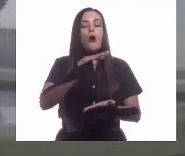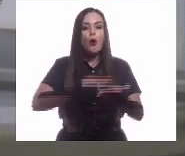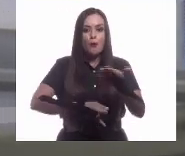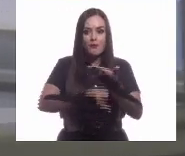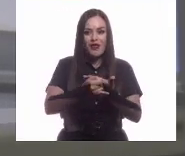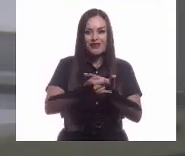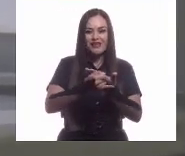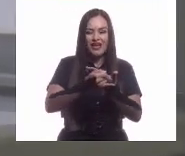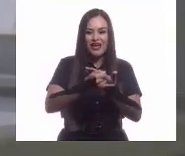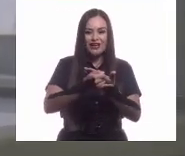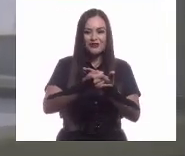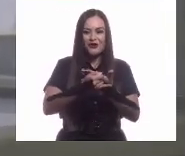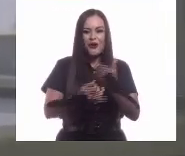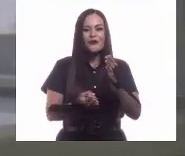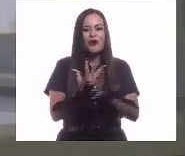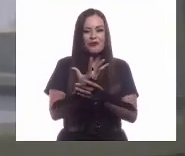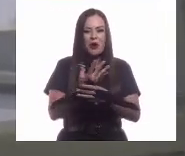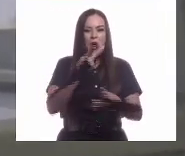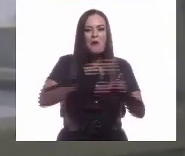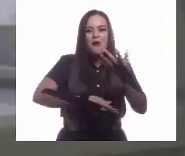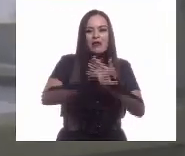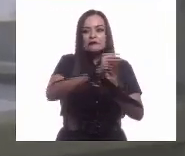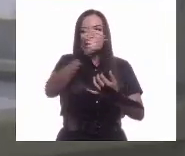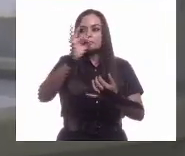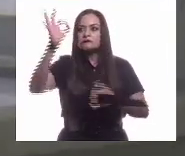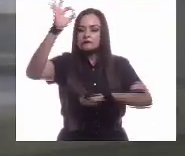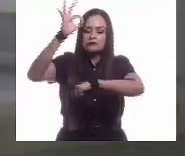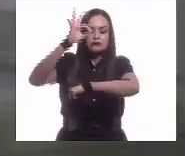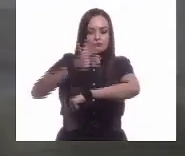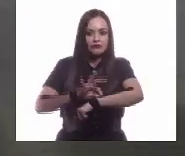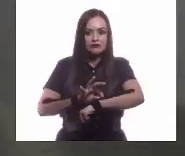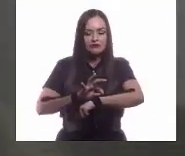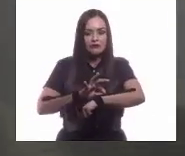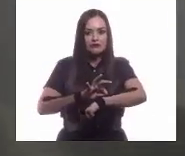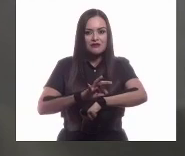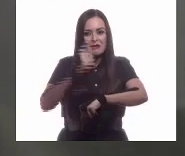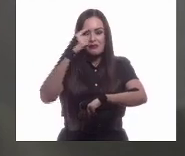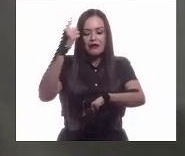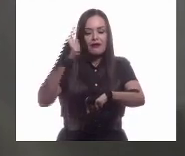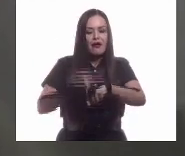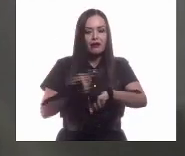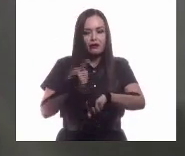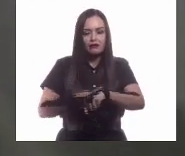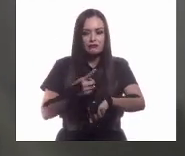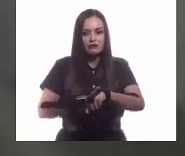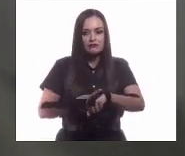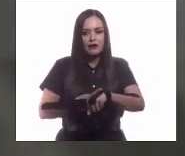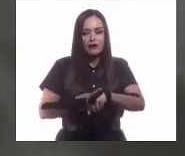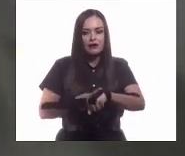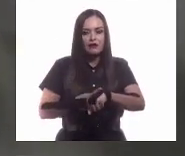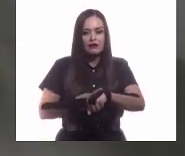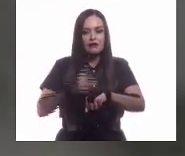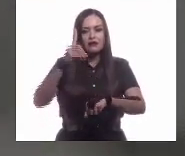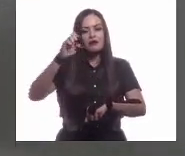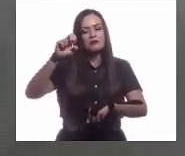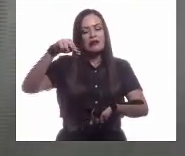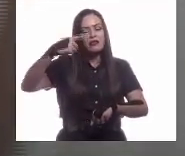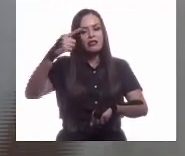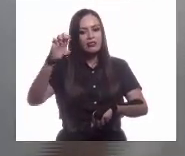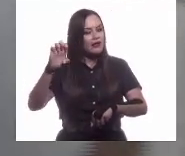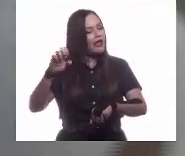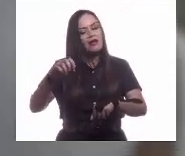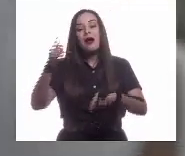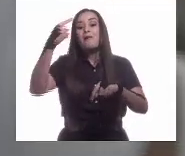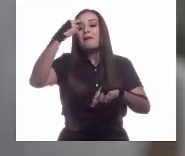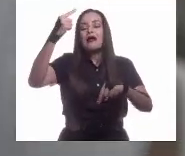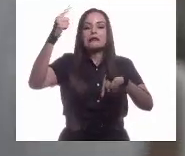un proyecto que busca disminuir la transmisión del dengue, del chikungunya y del zika y de otros virus transmitidos por el